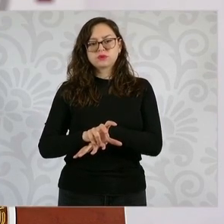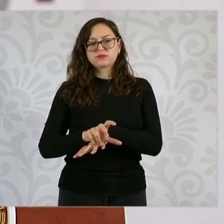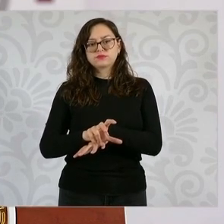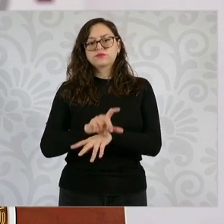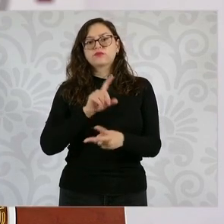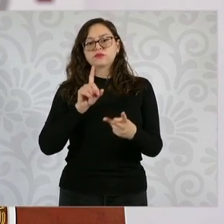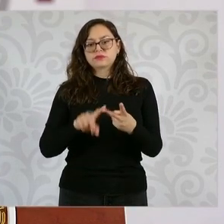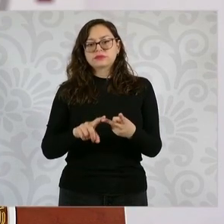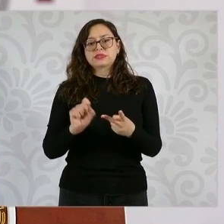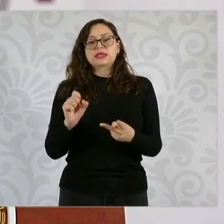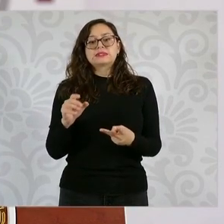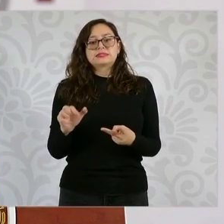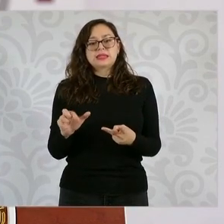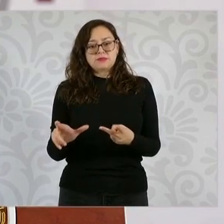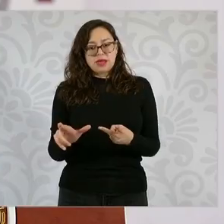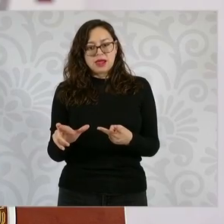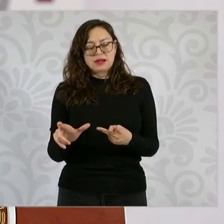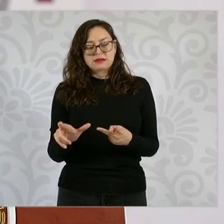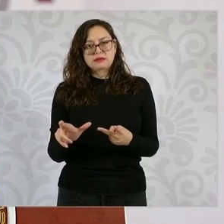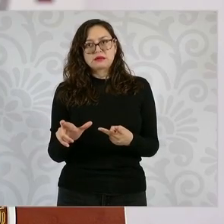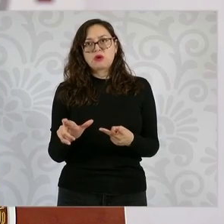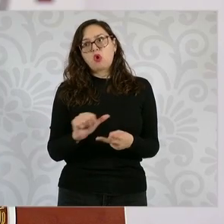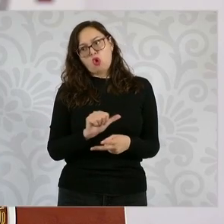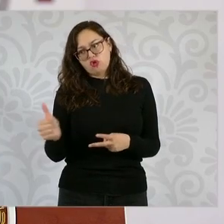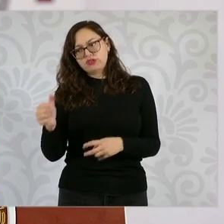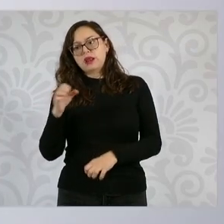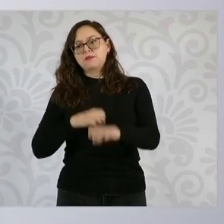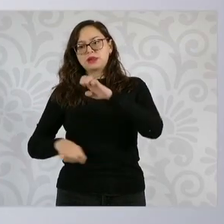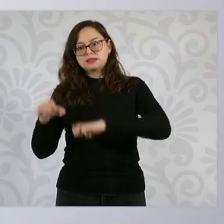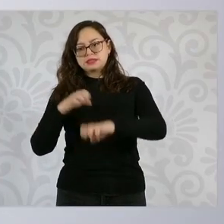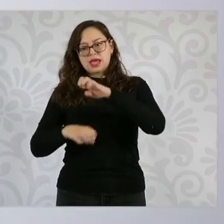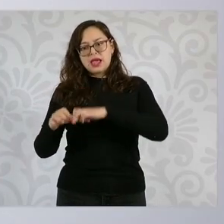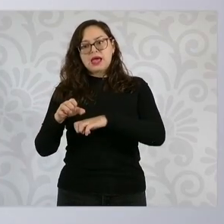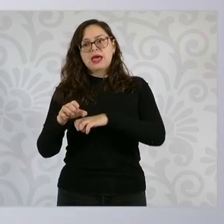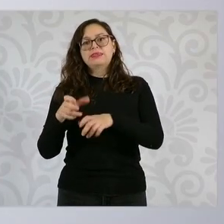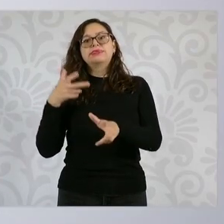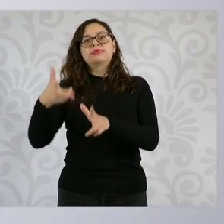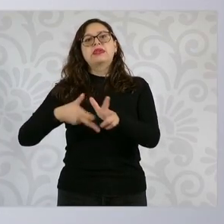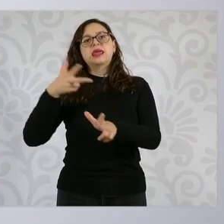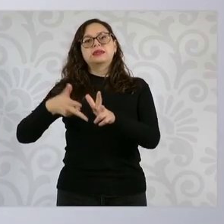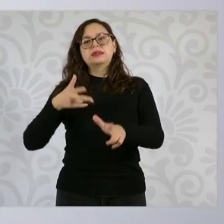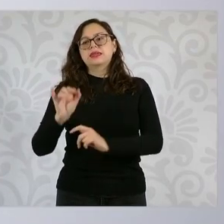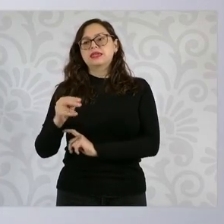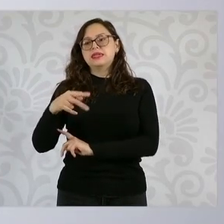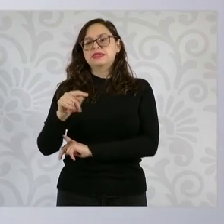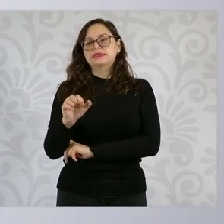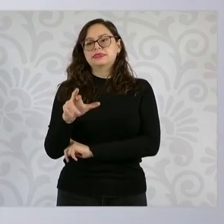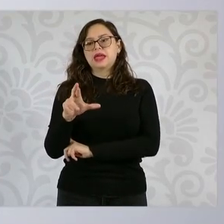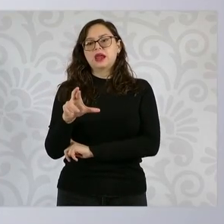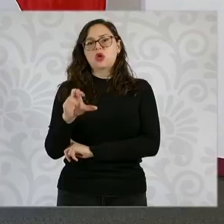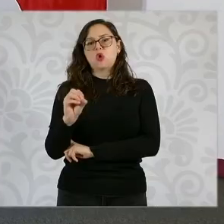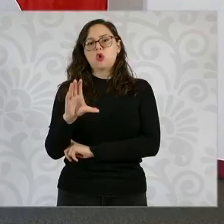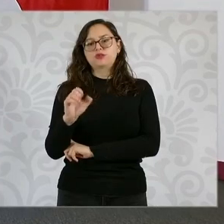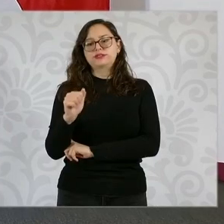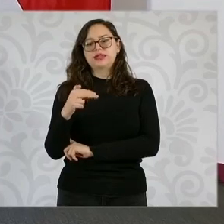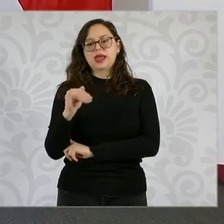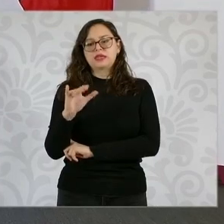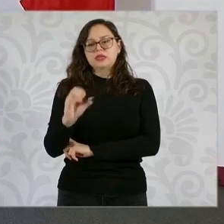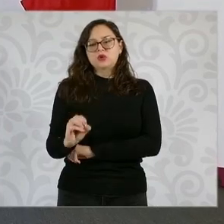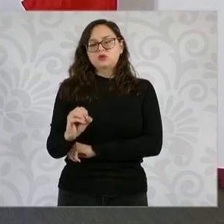Y la Marina también tiene una empresa que administra el Tren Interoceánico. Todavía estamos